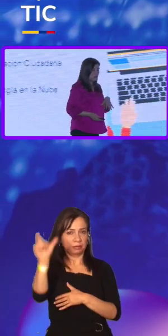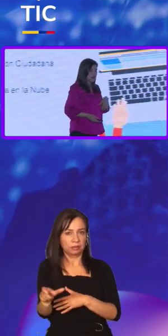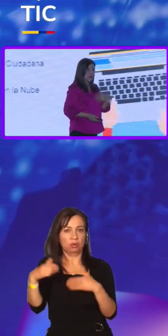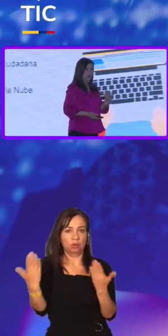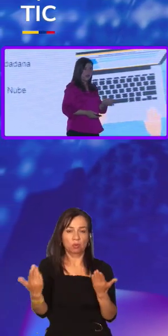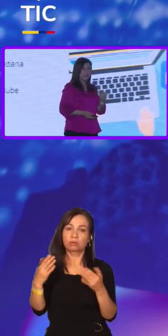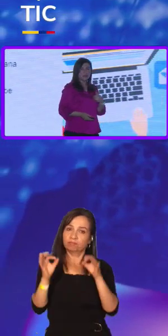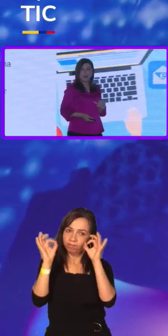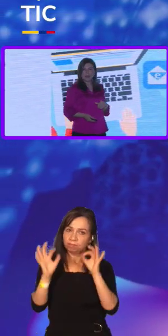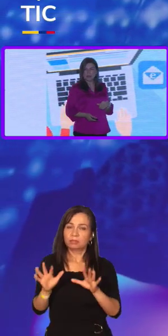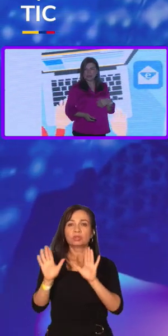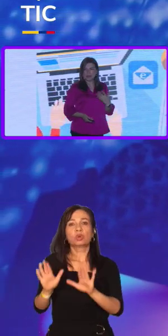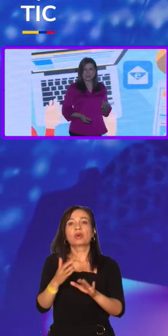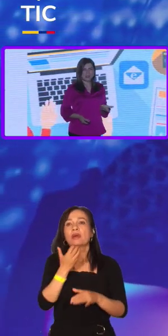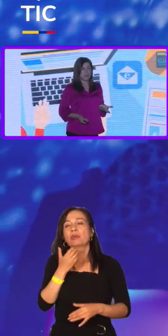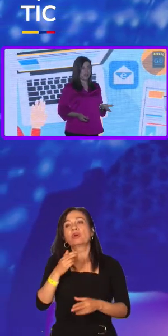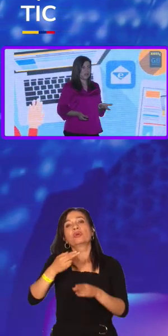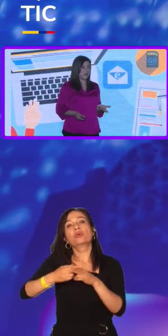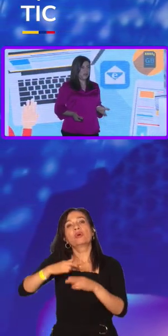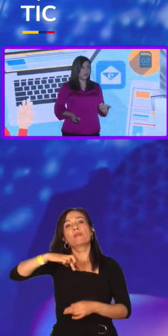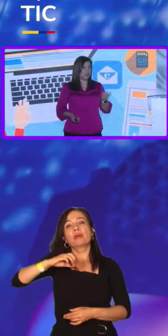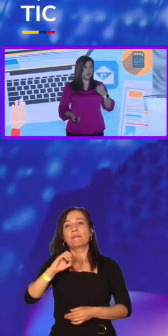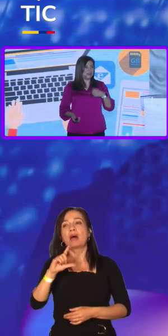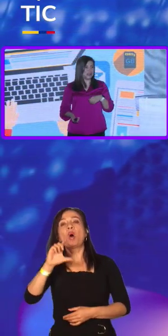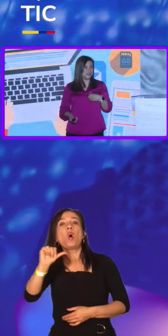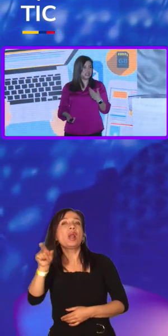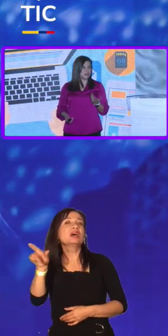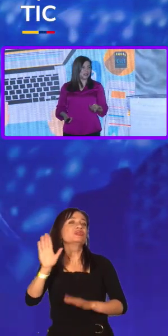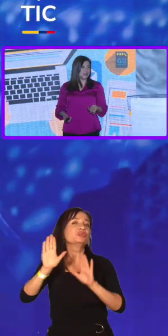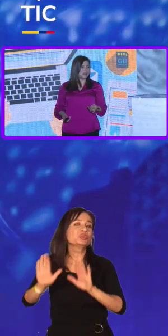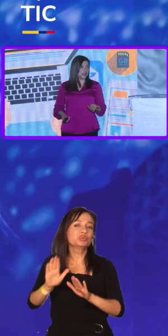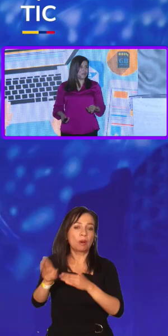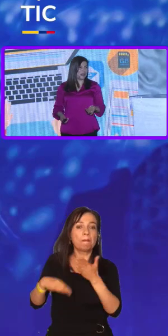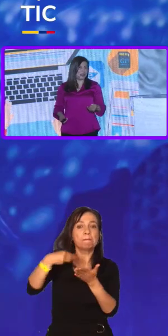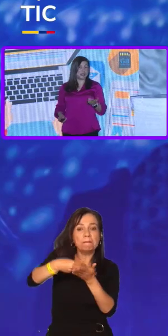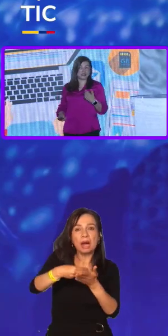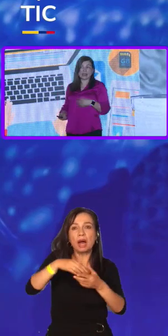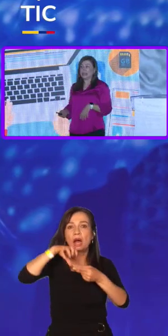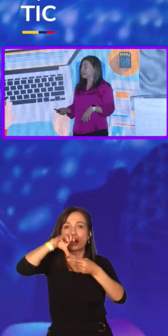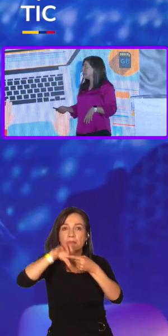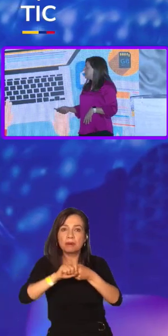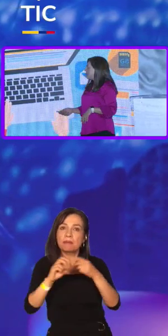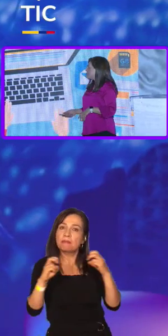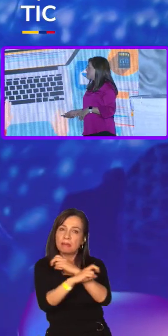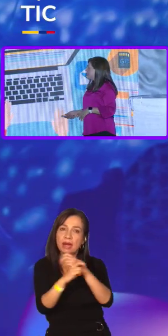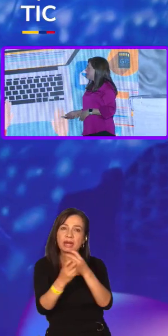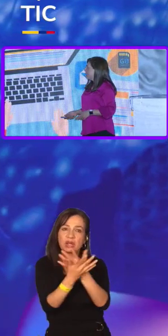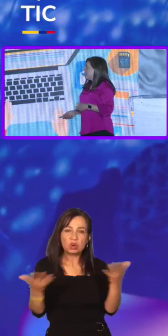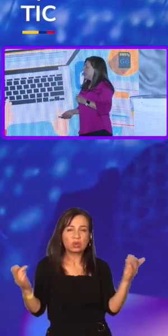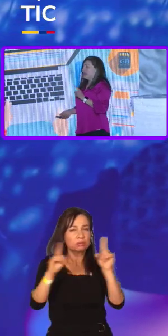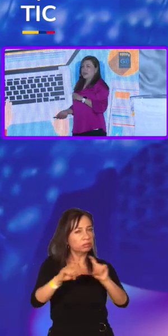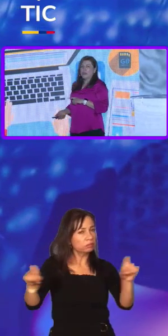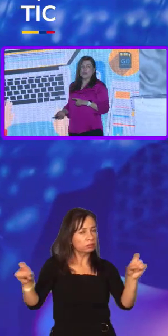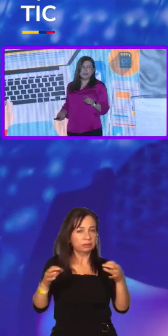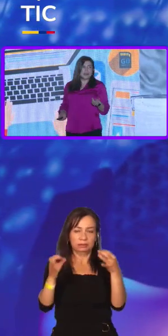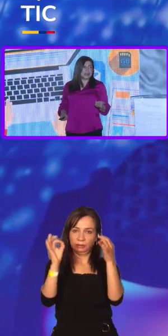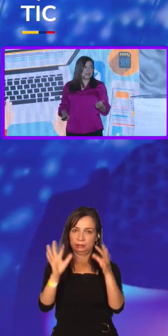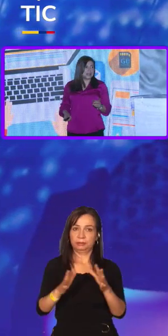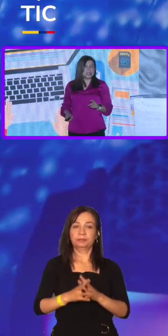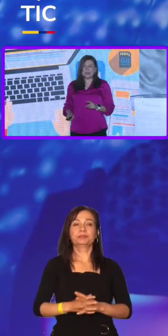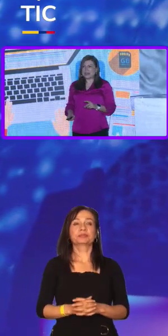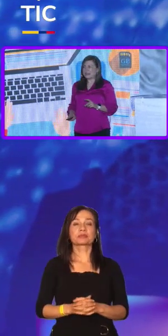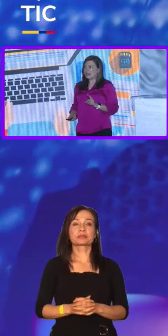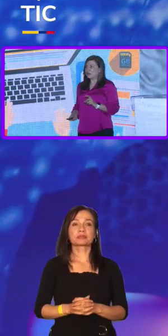¿Cómo me aseguro que Paola es Paola cuando va a hacer un pago, cuando va a entrar a reservar una entrada a un parque nacional, etcétera?